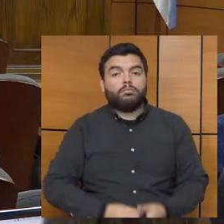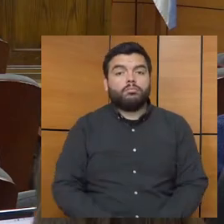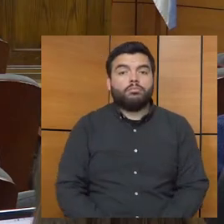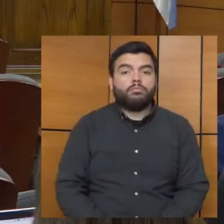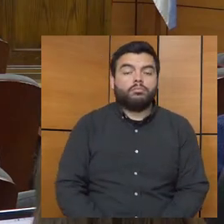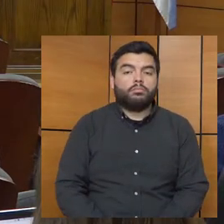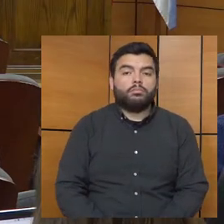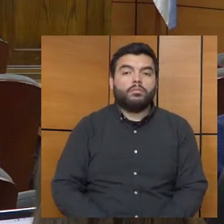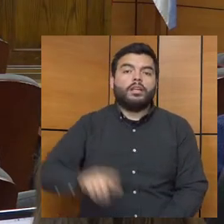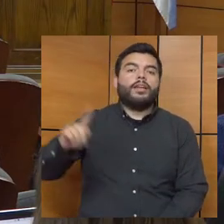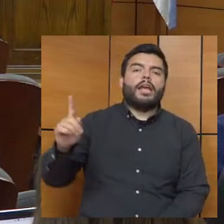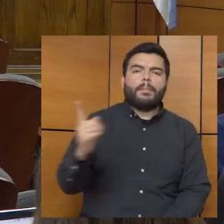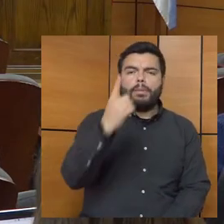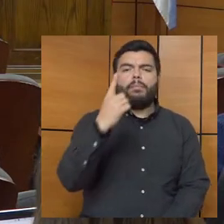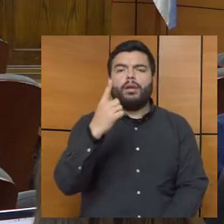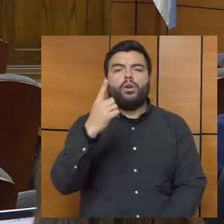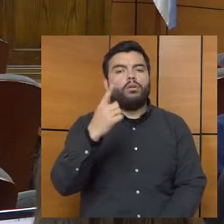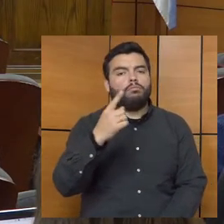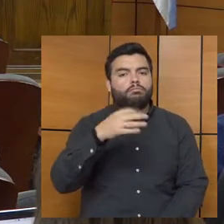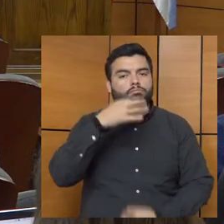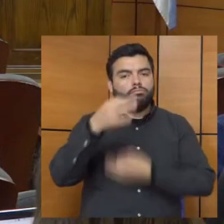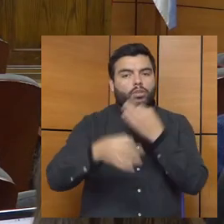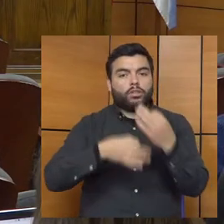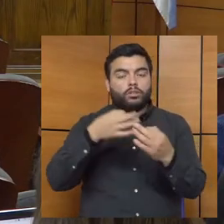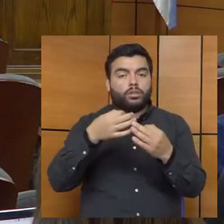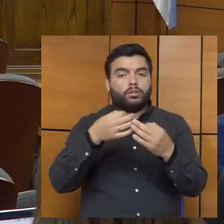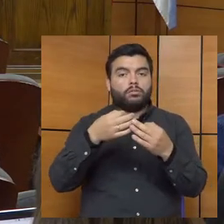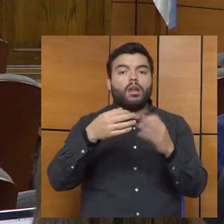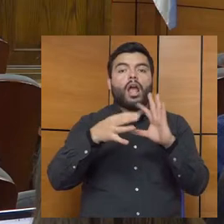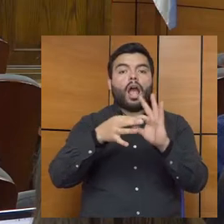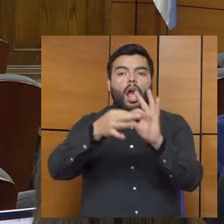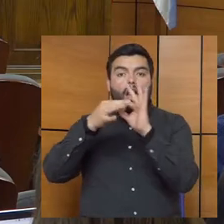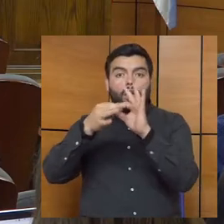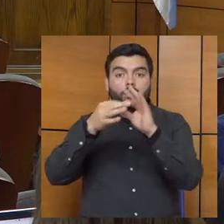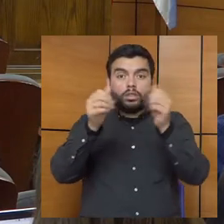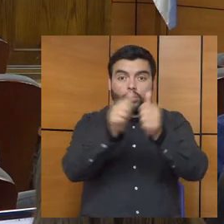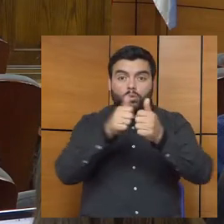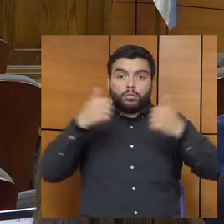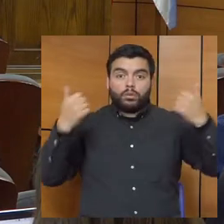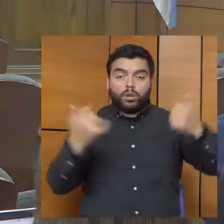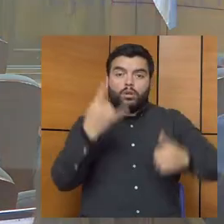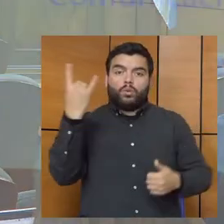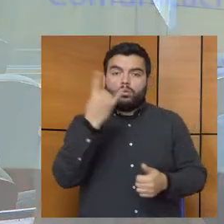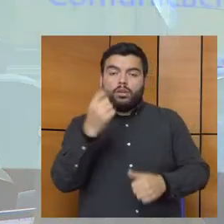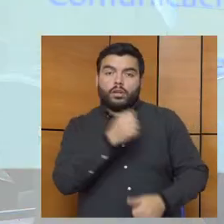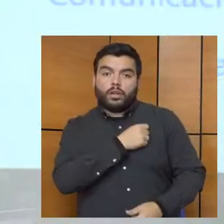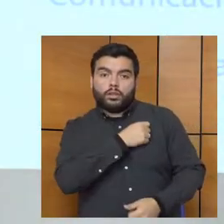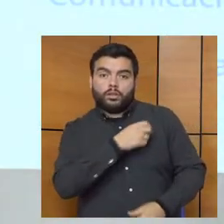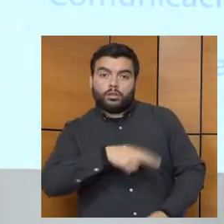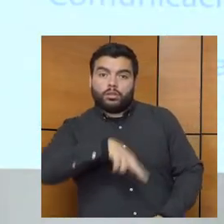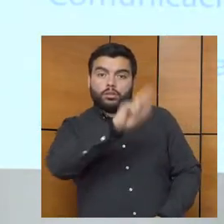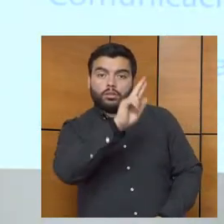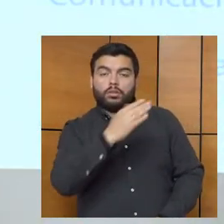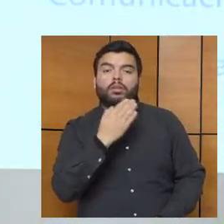En primer lugar, agradecer a las autoridades de tanto la Universidad Católica del Norte como de la Universidad del